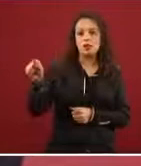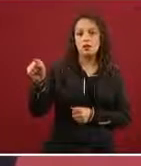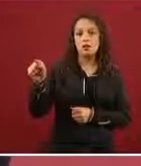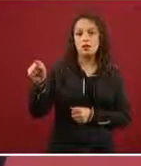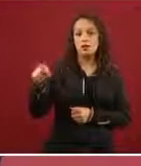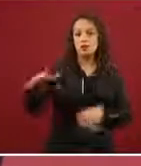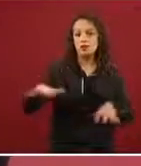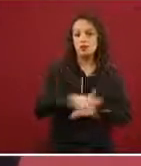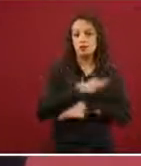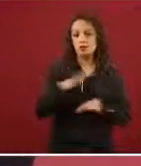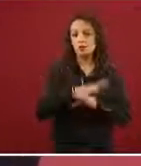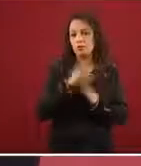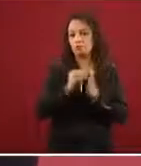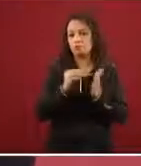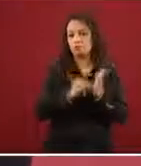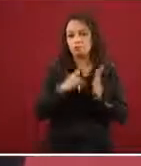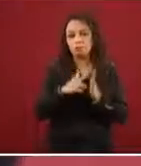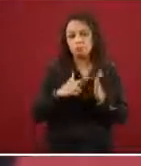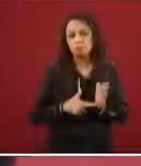Entonces,